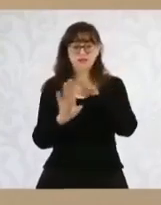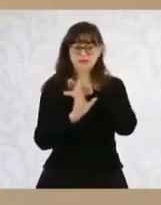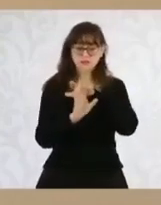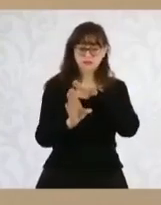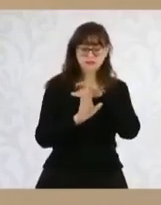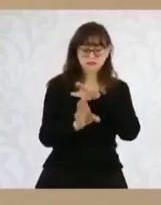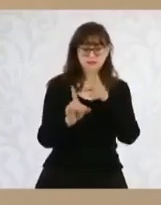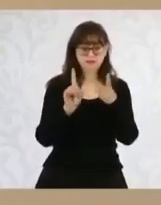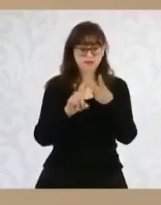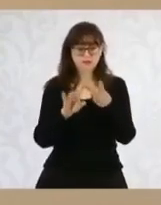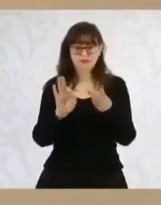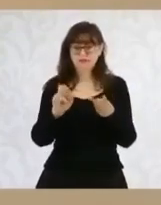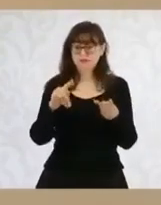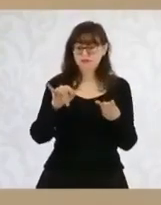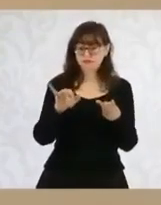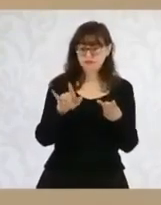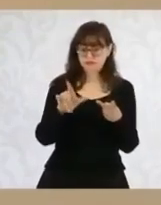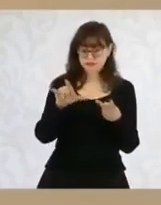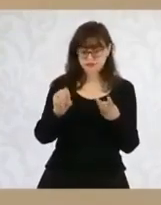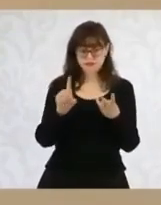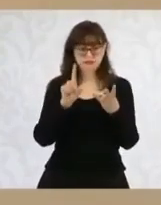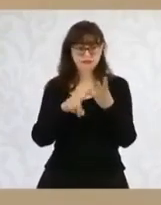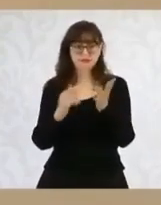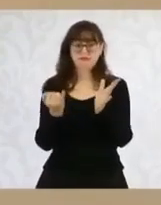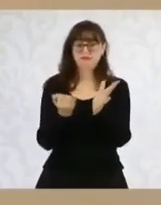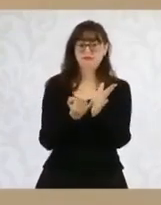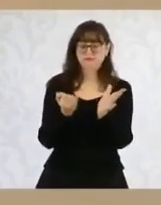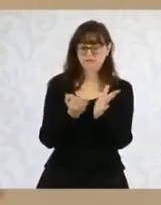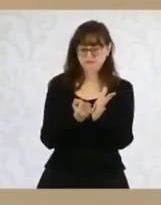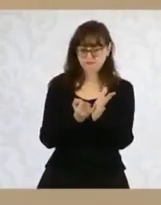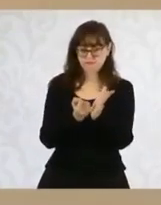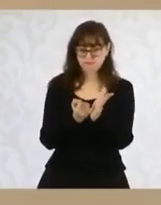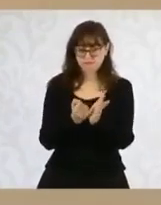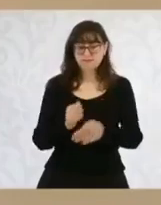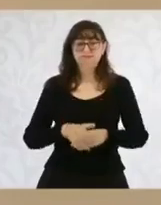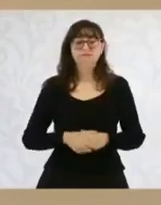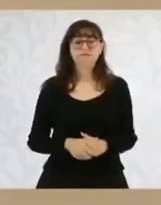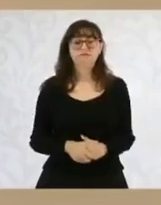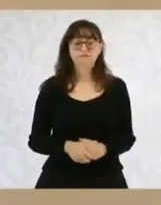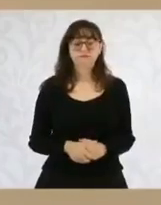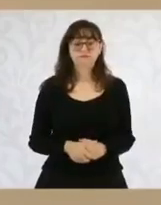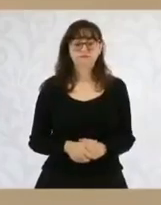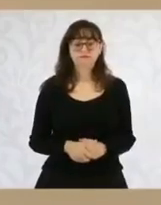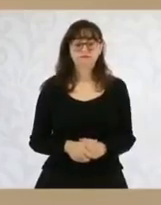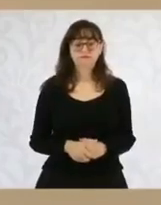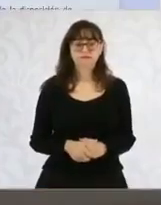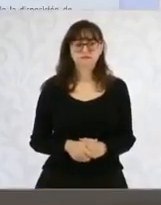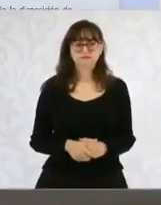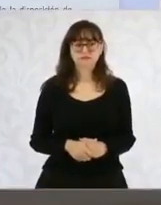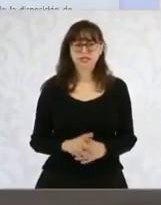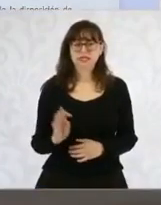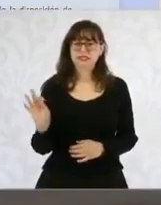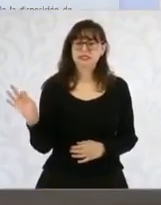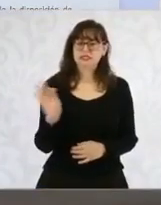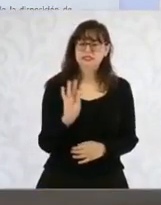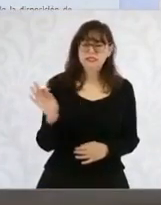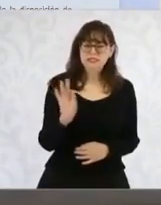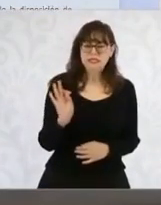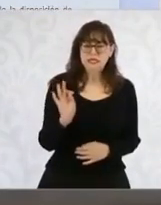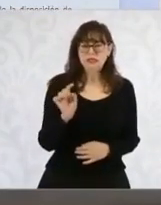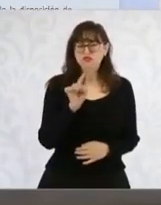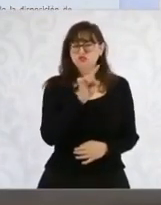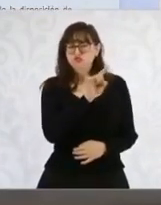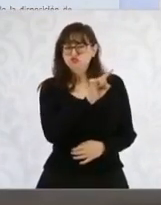fentanilo Y aranceles probablemente no esté al tanto que México ha